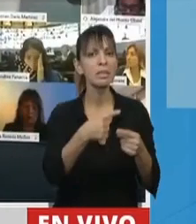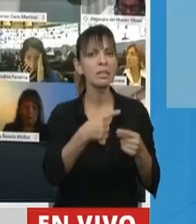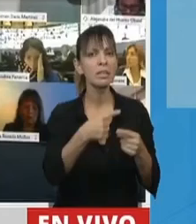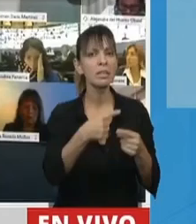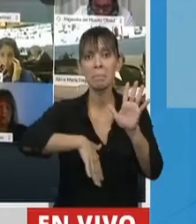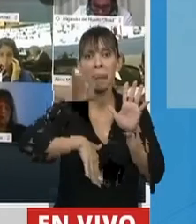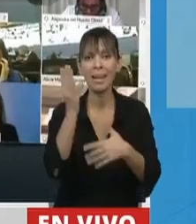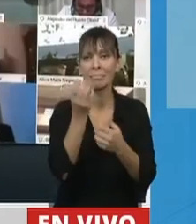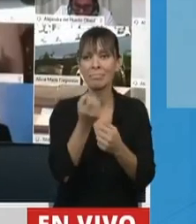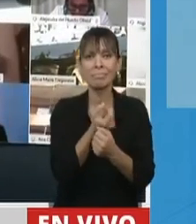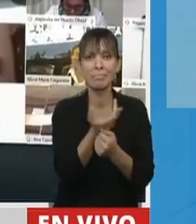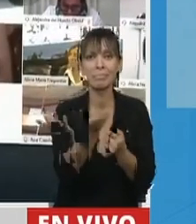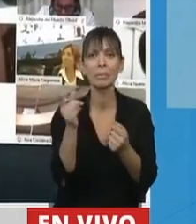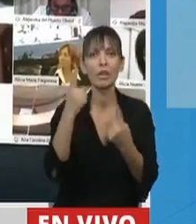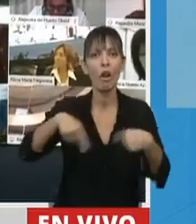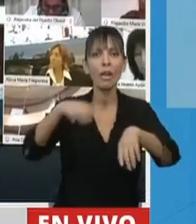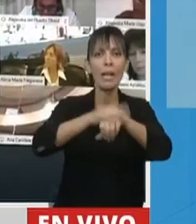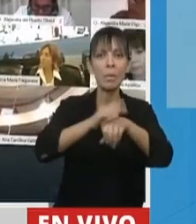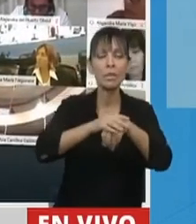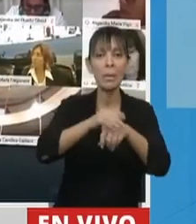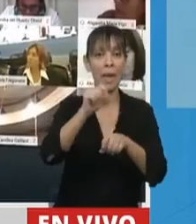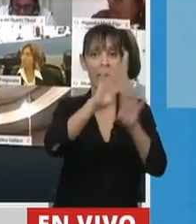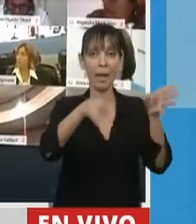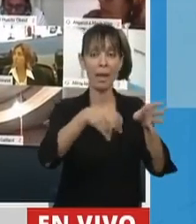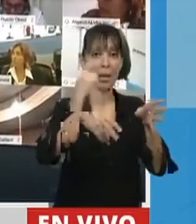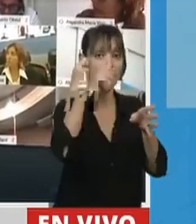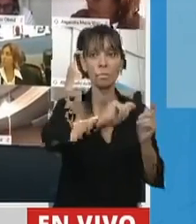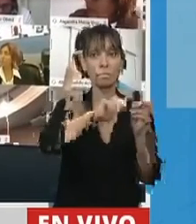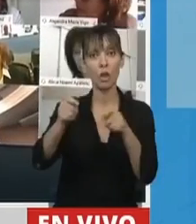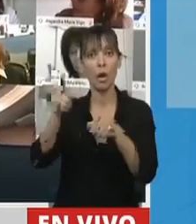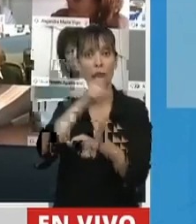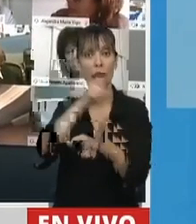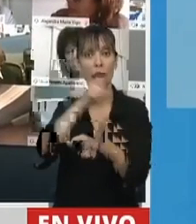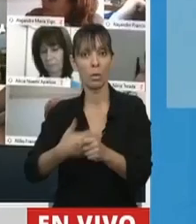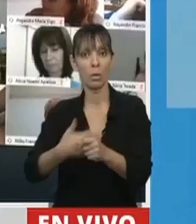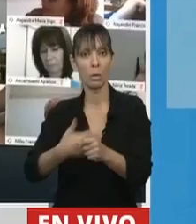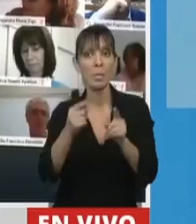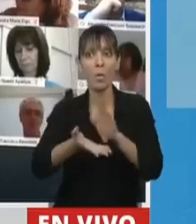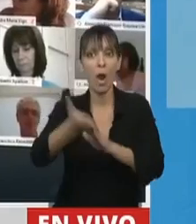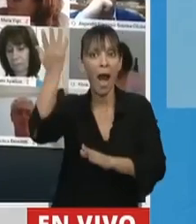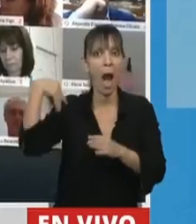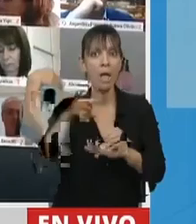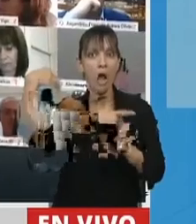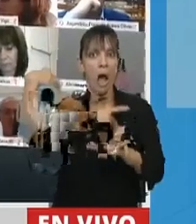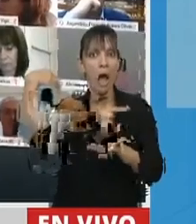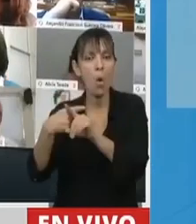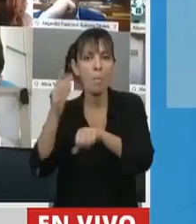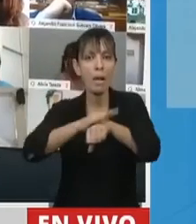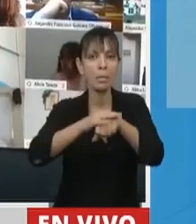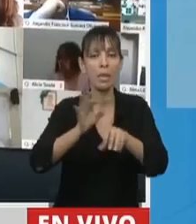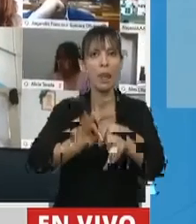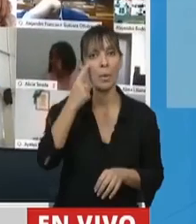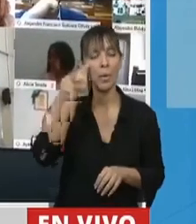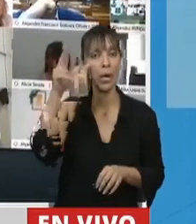mayor cantidad de competencias del Congreso al Poder Ejecutivo desde la época de la ley de la suma del poder público de la provincia de Buenos Aires